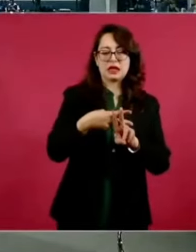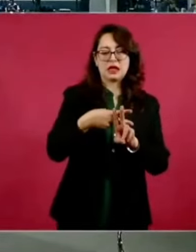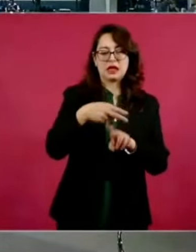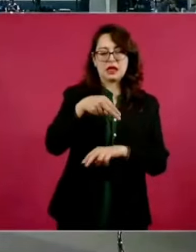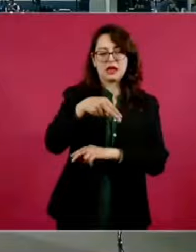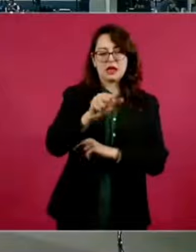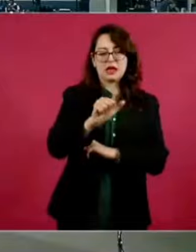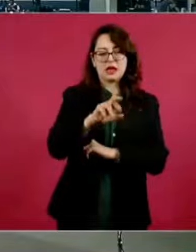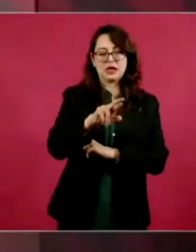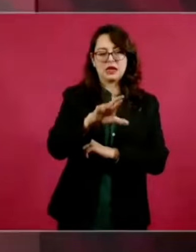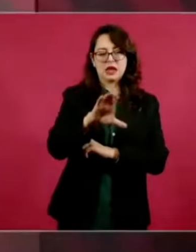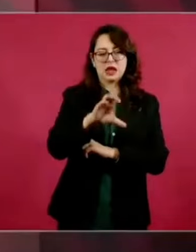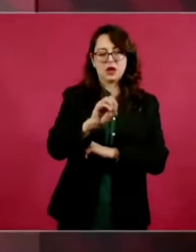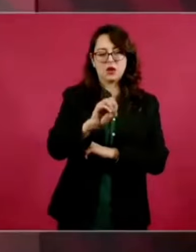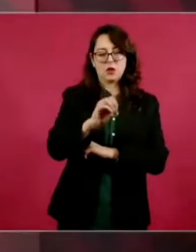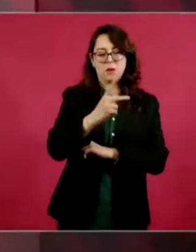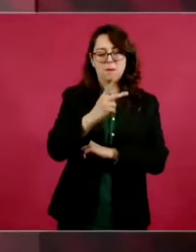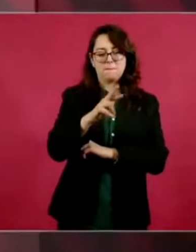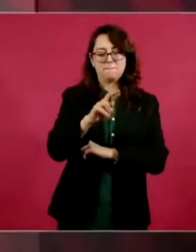Es para que